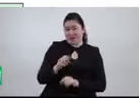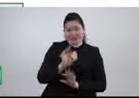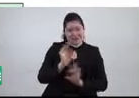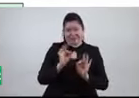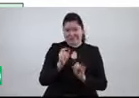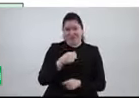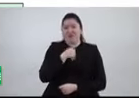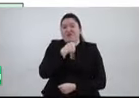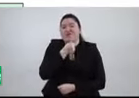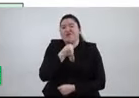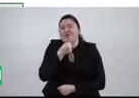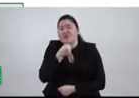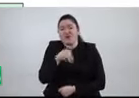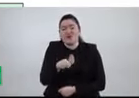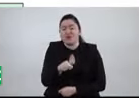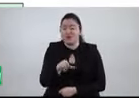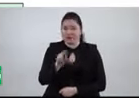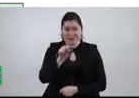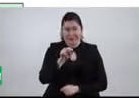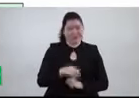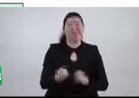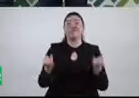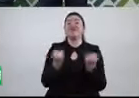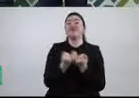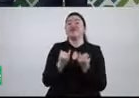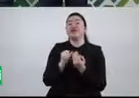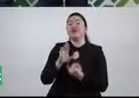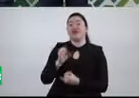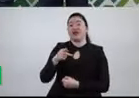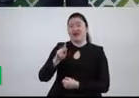y además Clark ya corrigió